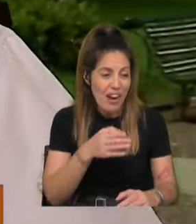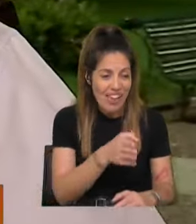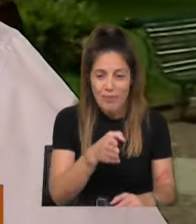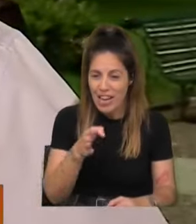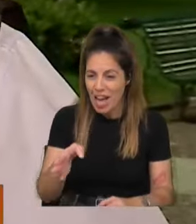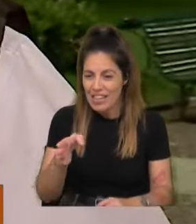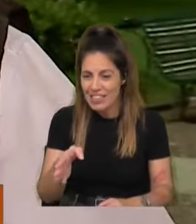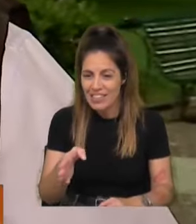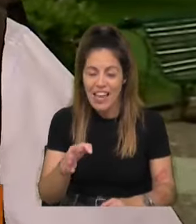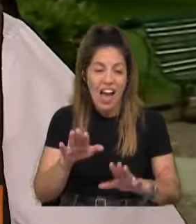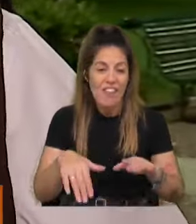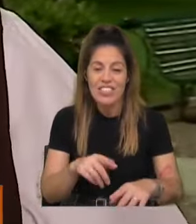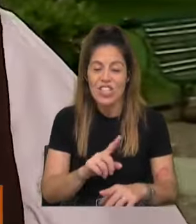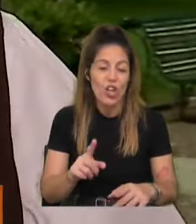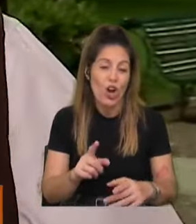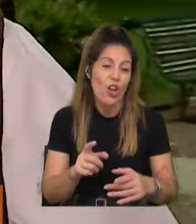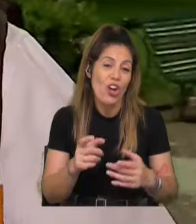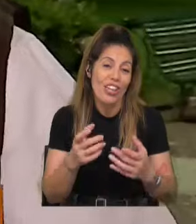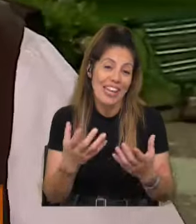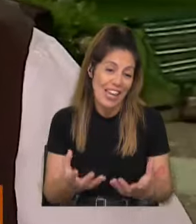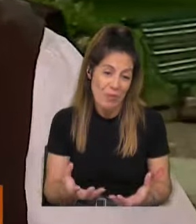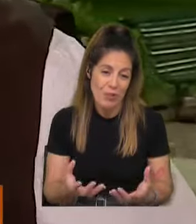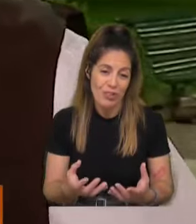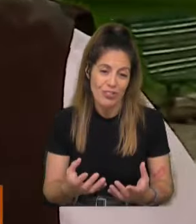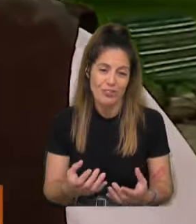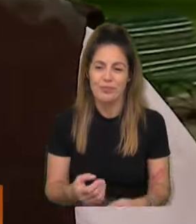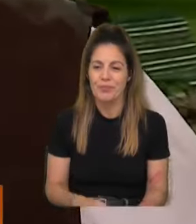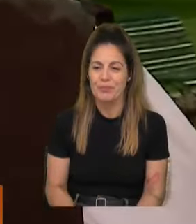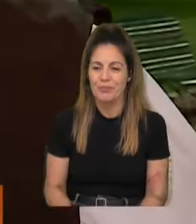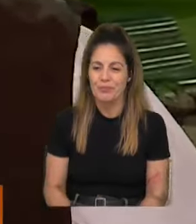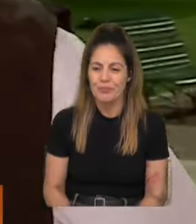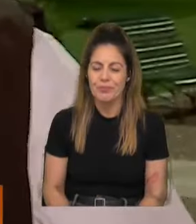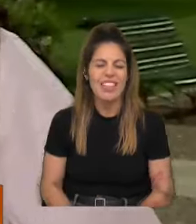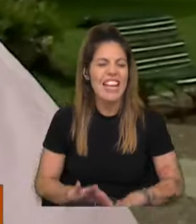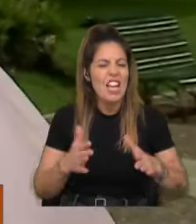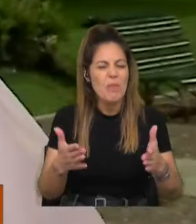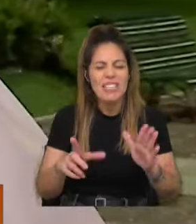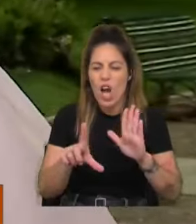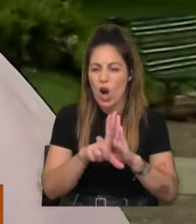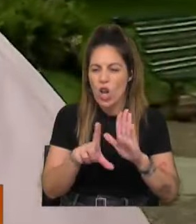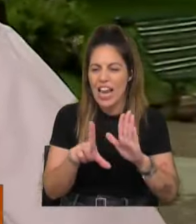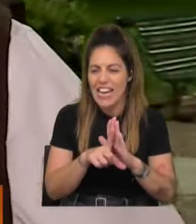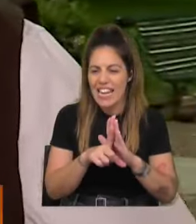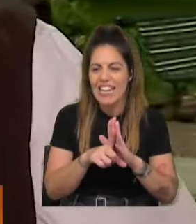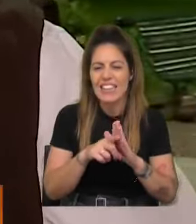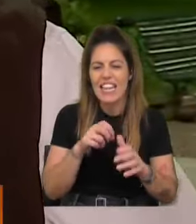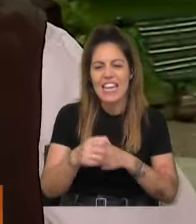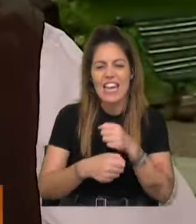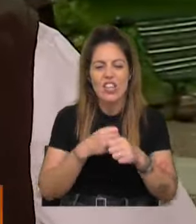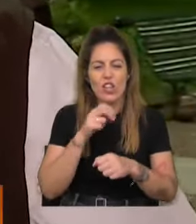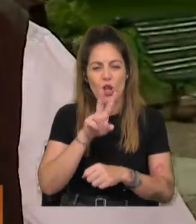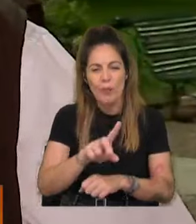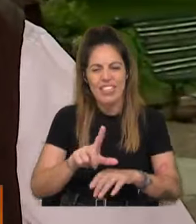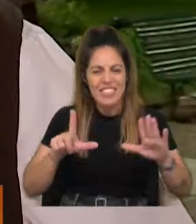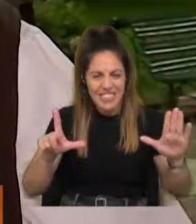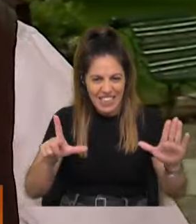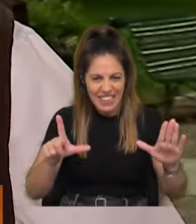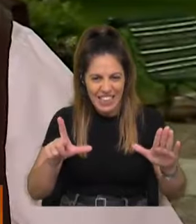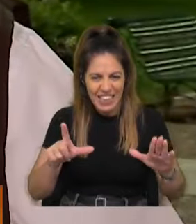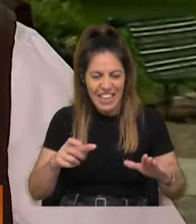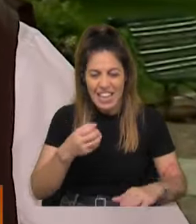A veces no son lo que nosotros quisiéramos esa es la realidad qué pasa con la ley de de de 2007 y la definición de usura por parte de la Constitución que es